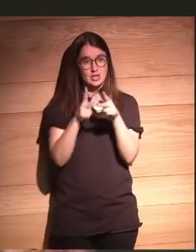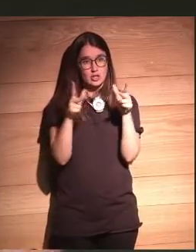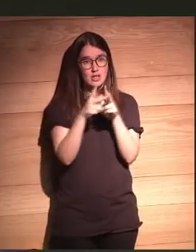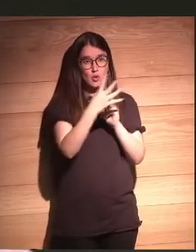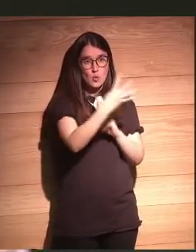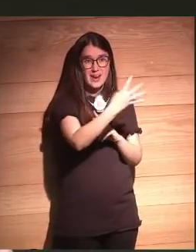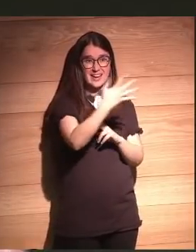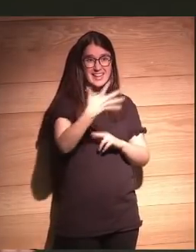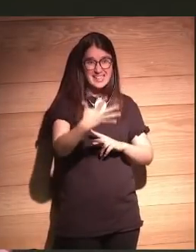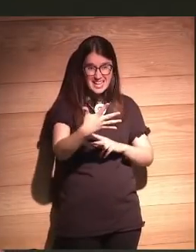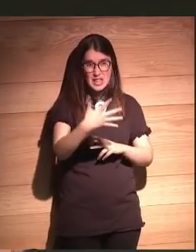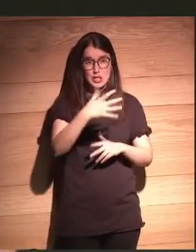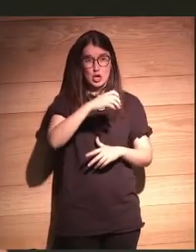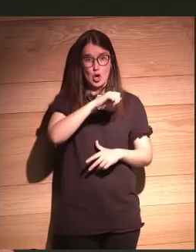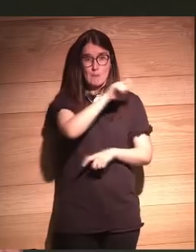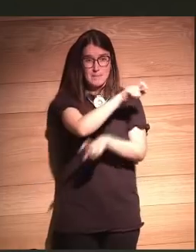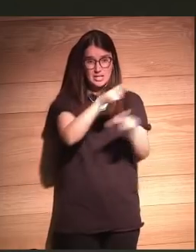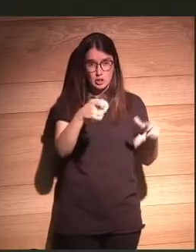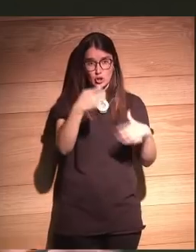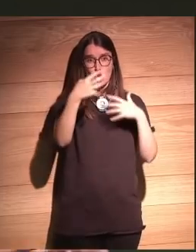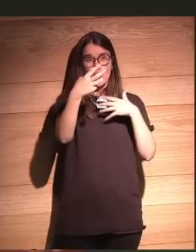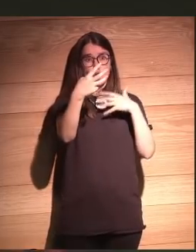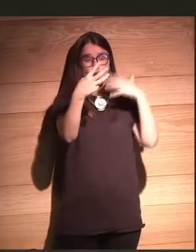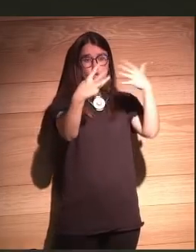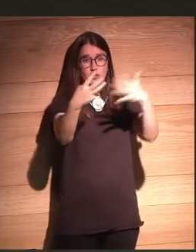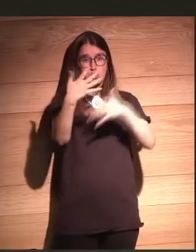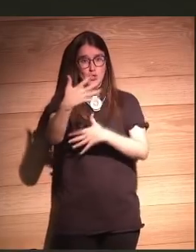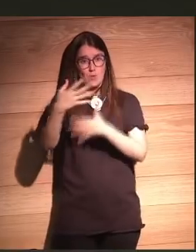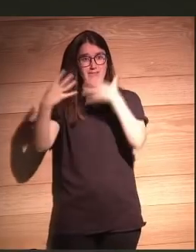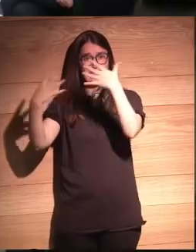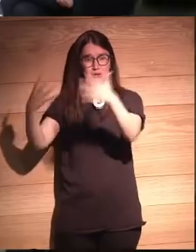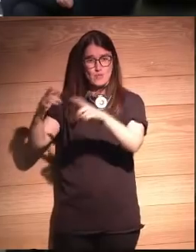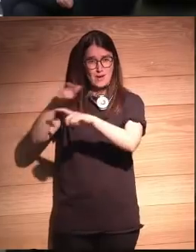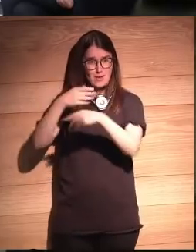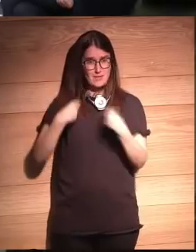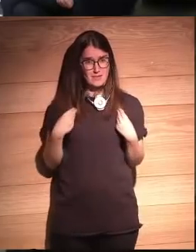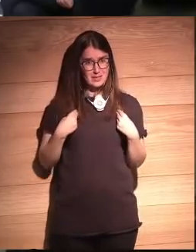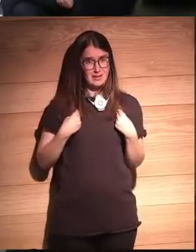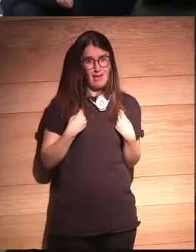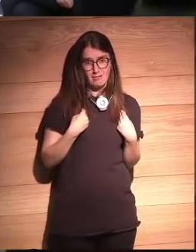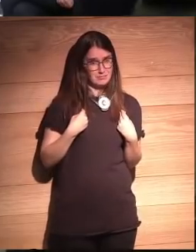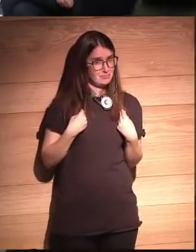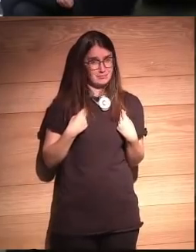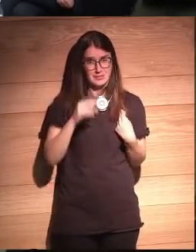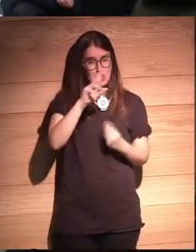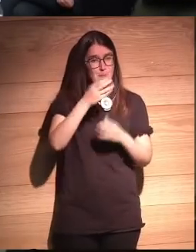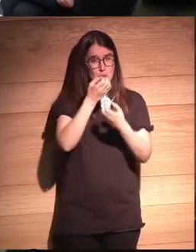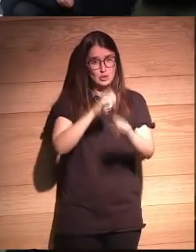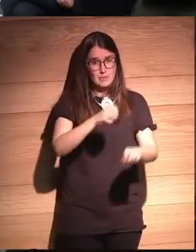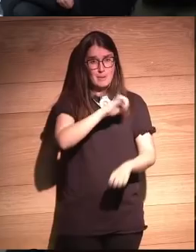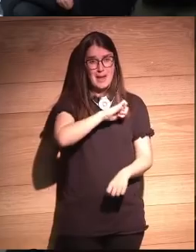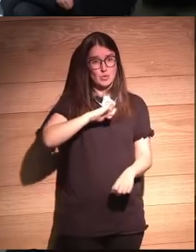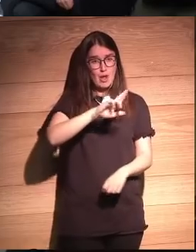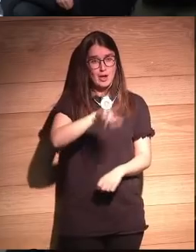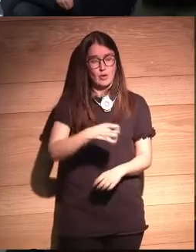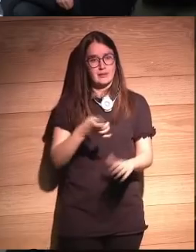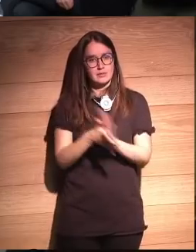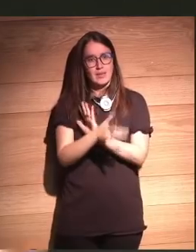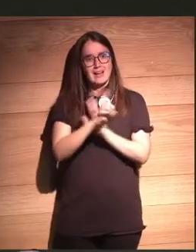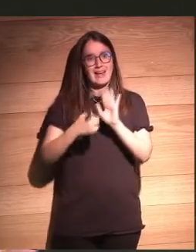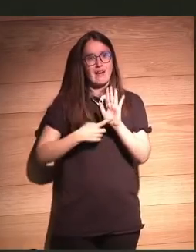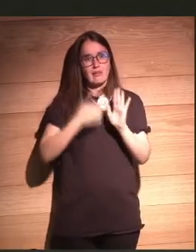45 particulares con 859 viviendas. No son particulares, son personas que forman parte, o sea, a nivel legal